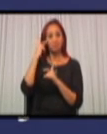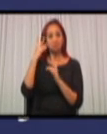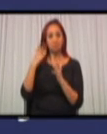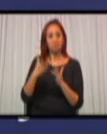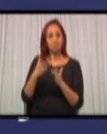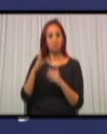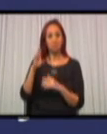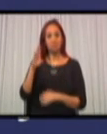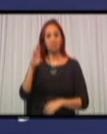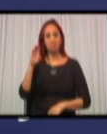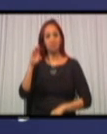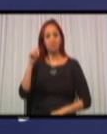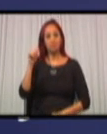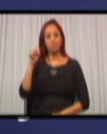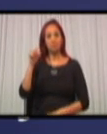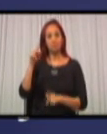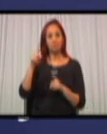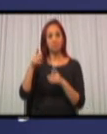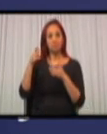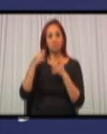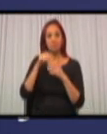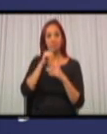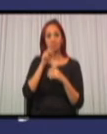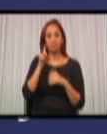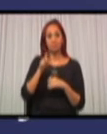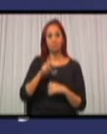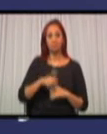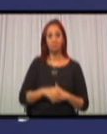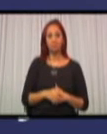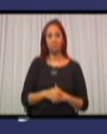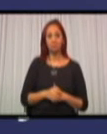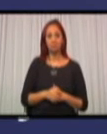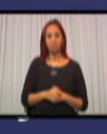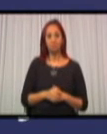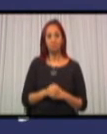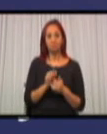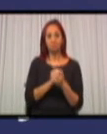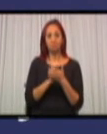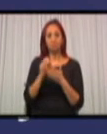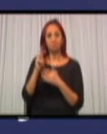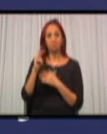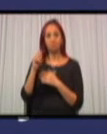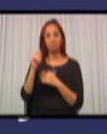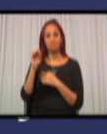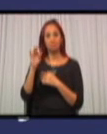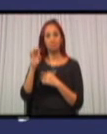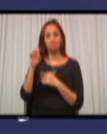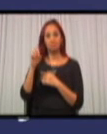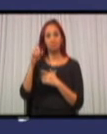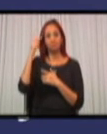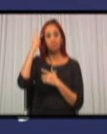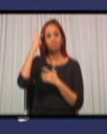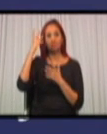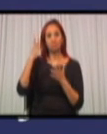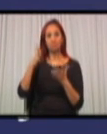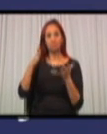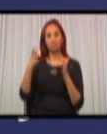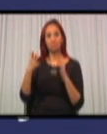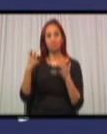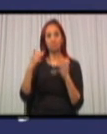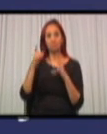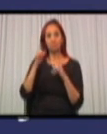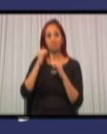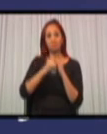las becas, hay gente que recibe y no las ocupa. En San Mateo hay una politiquería que hay que ir